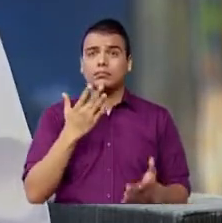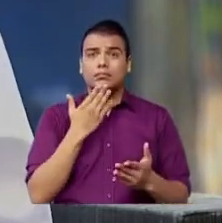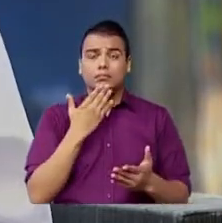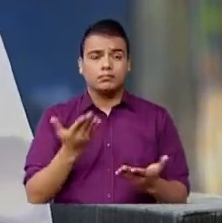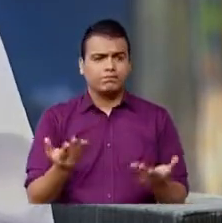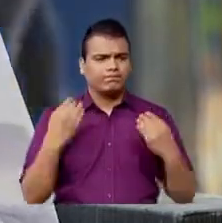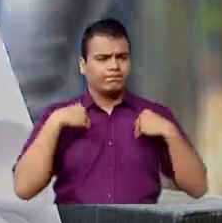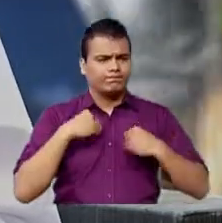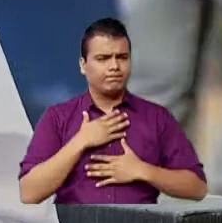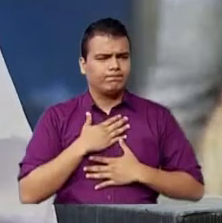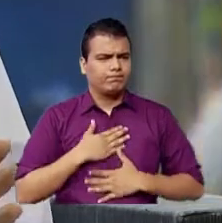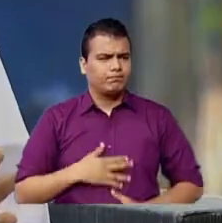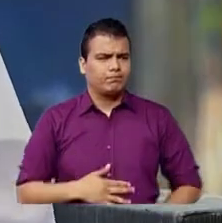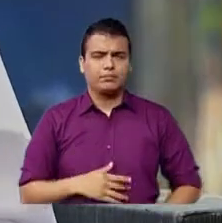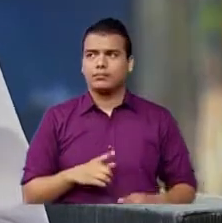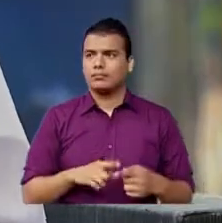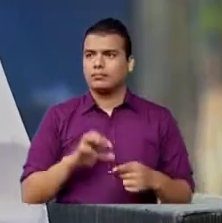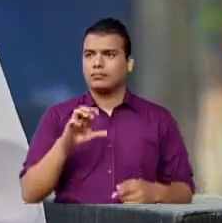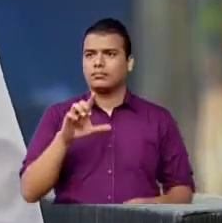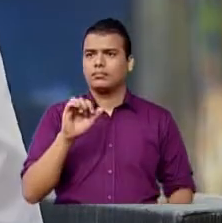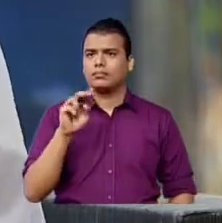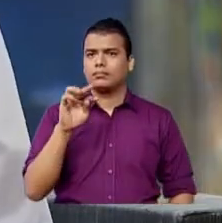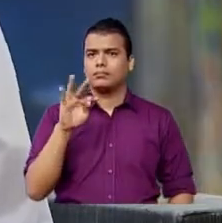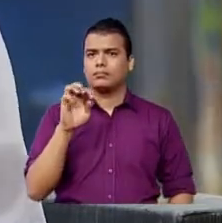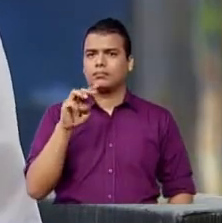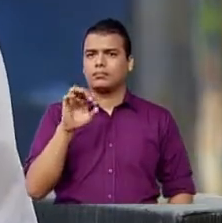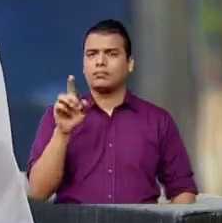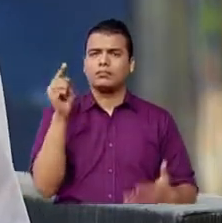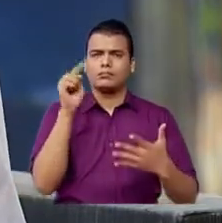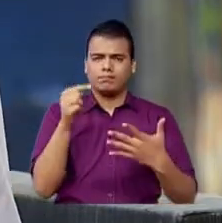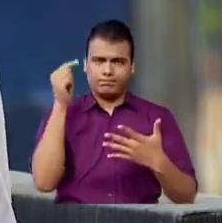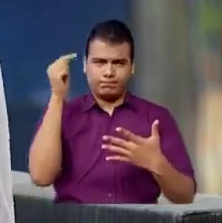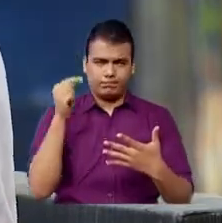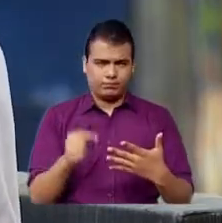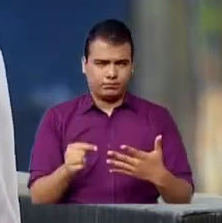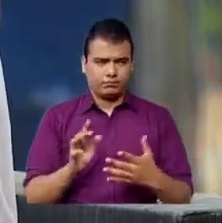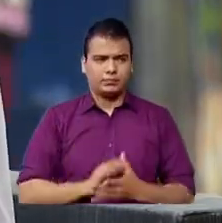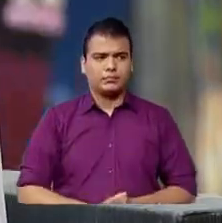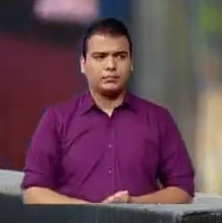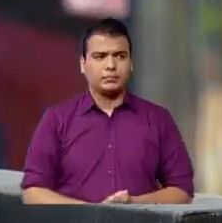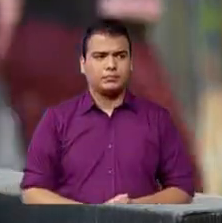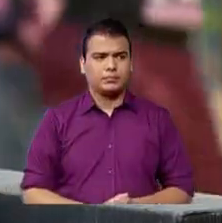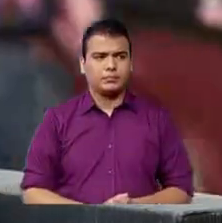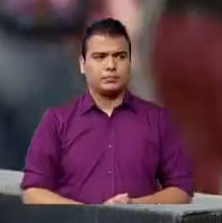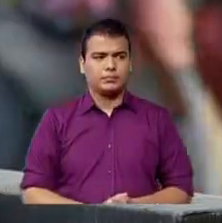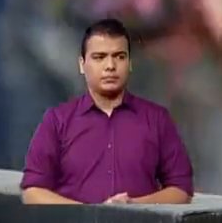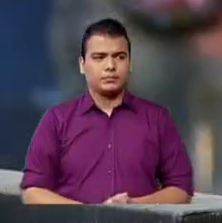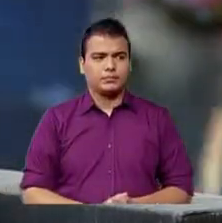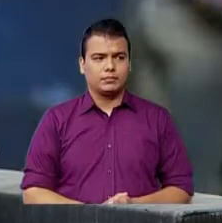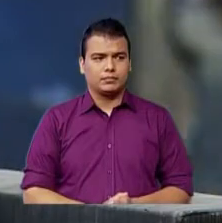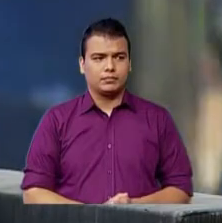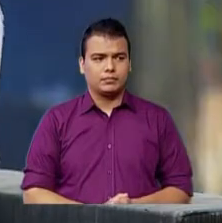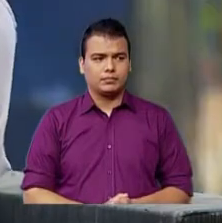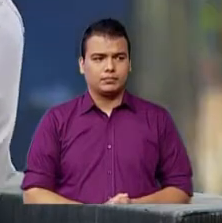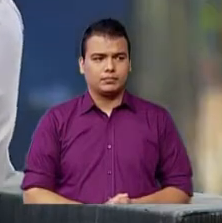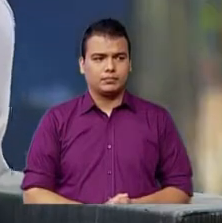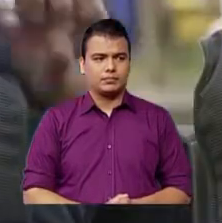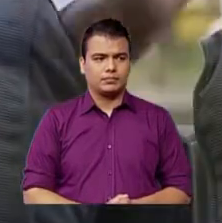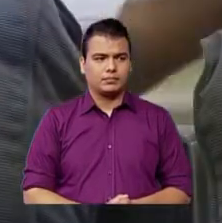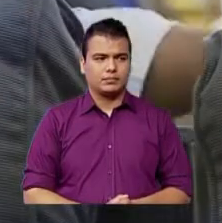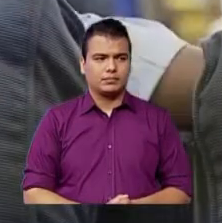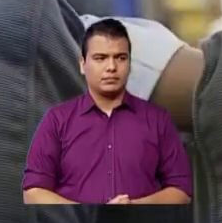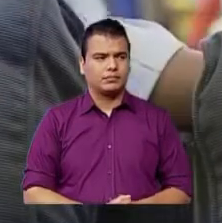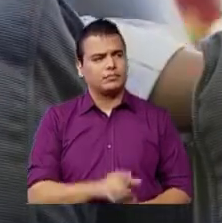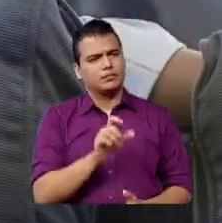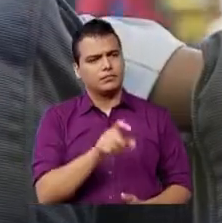sus emociones, que es el heliantemo, ceracífera, clemátide, estrella de Belén e impaciencia. Esos tienen que ver con el aterrizaje de nuestras emociones. Ya le iba a